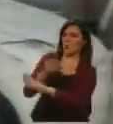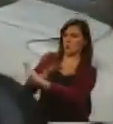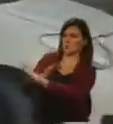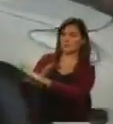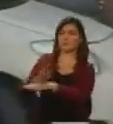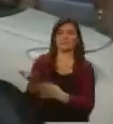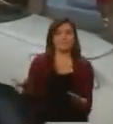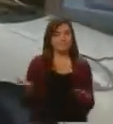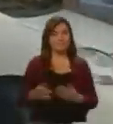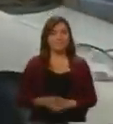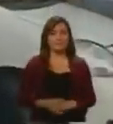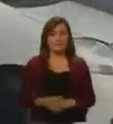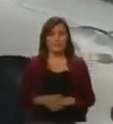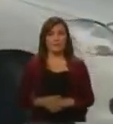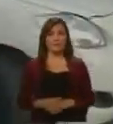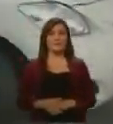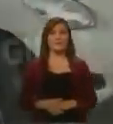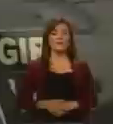los aprehendidos.